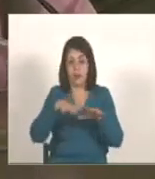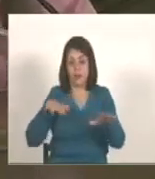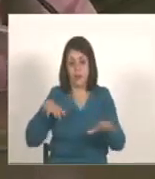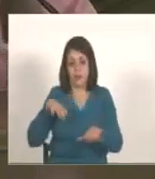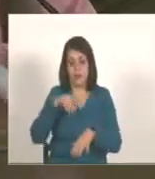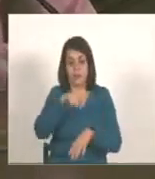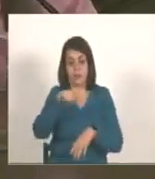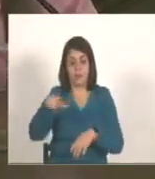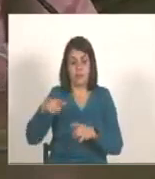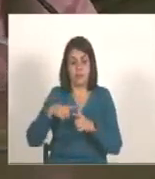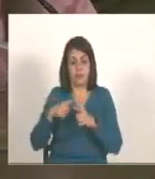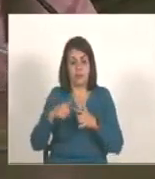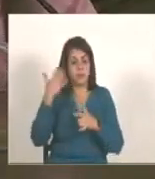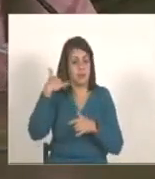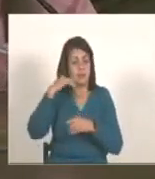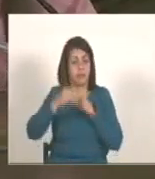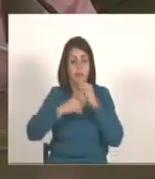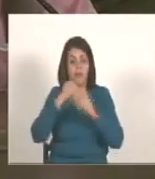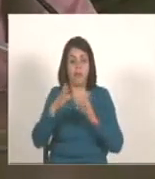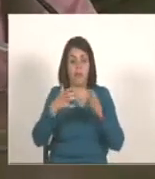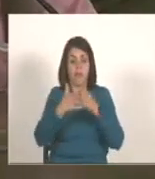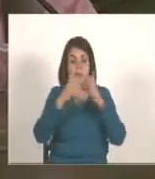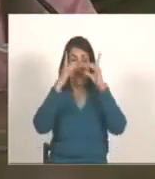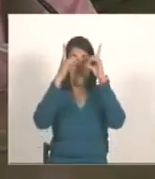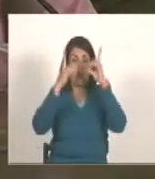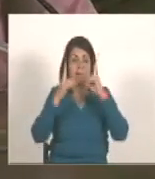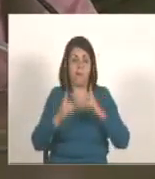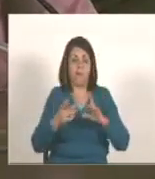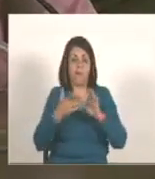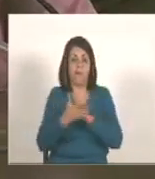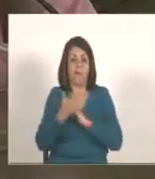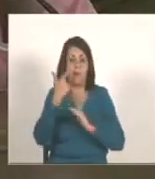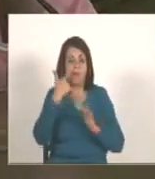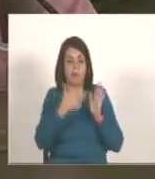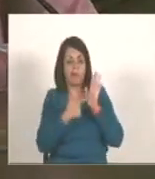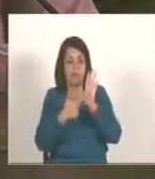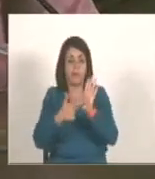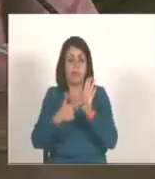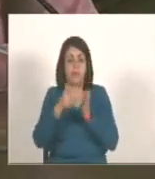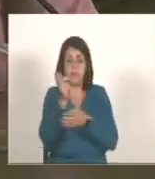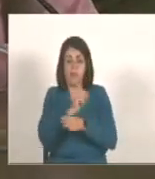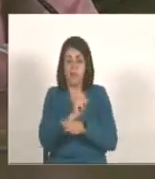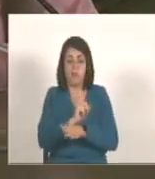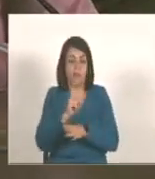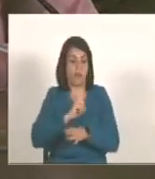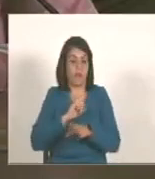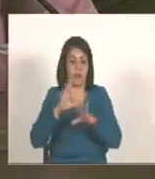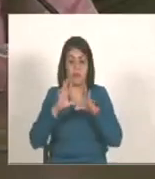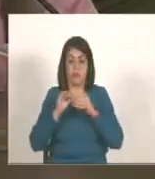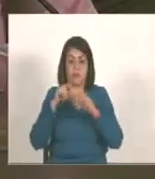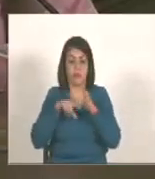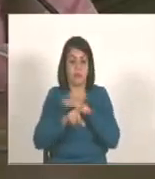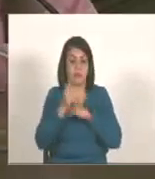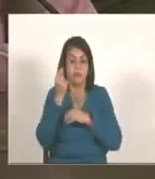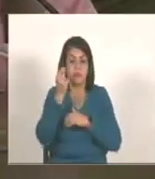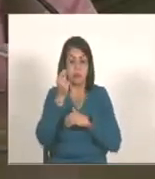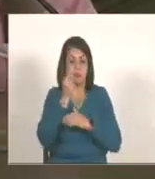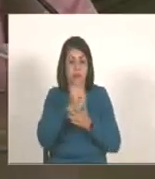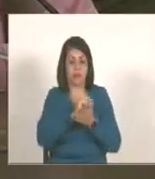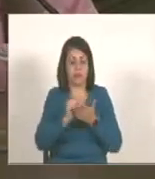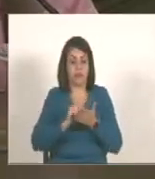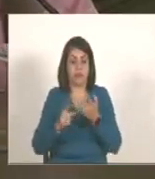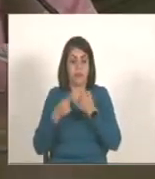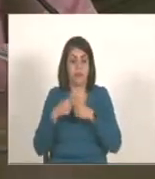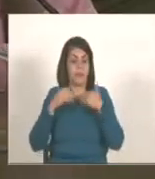los presentes. Mientras el cuerpo decide sobre la proposición de urgencia, no se admitirá ninguna moción de